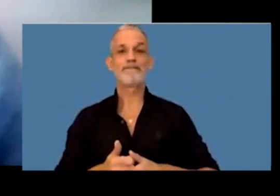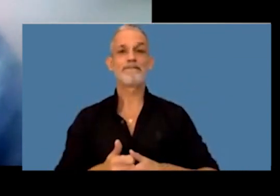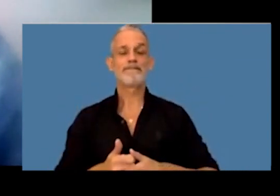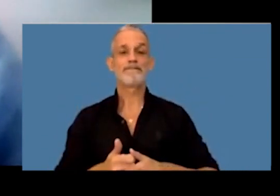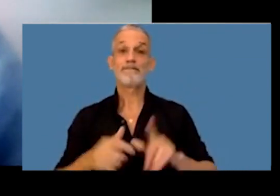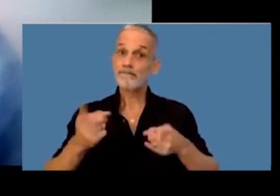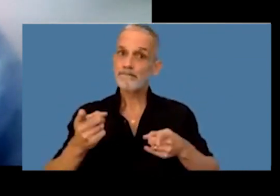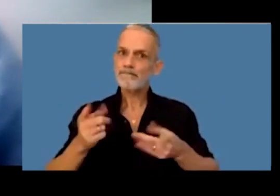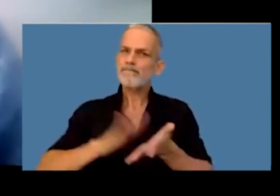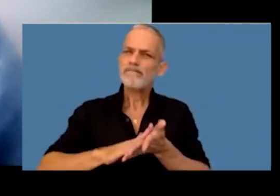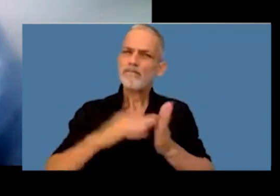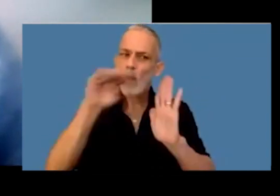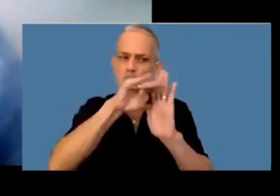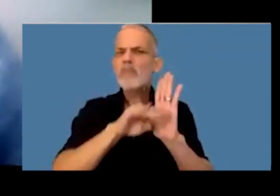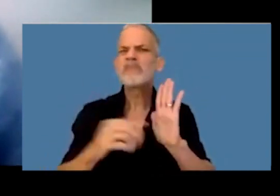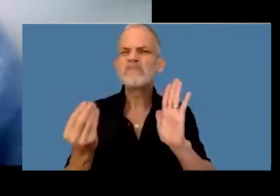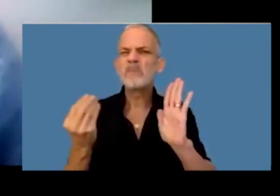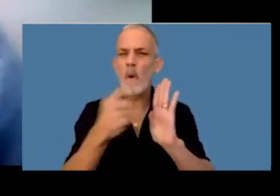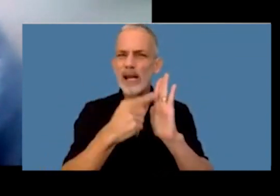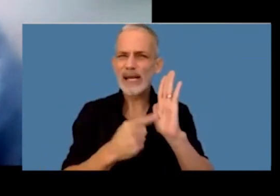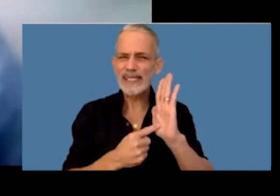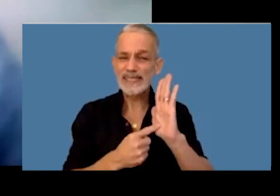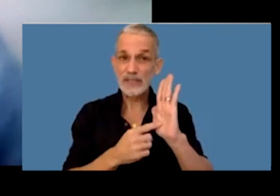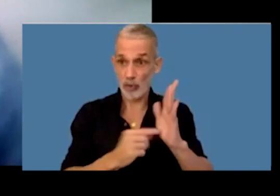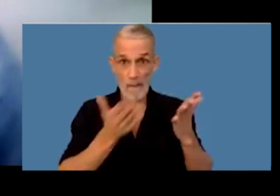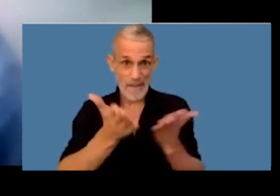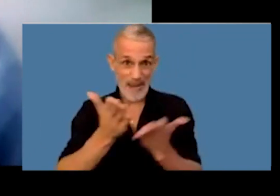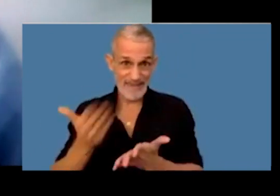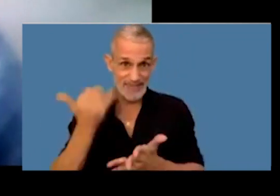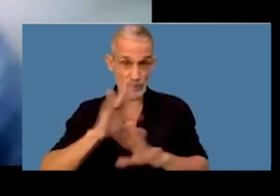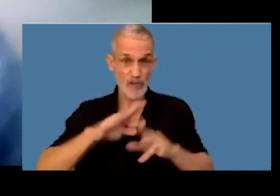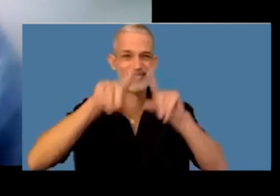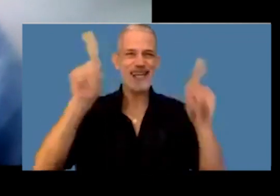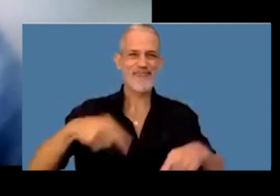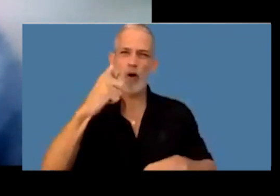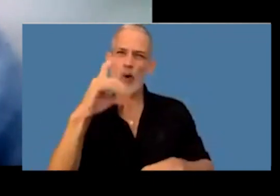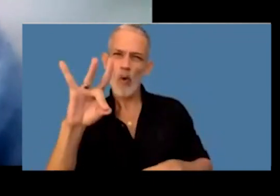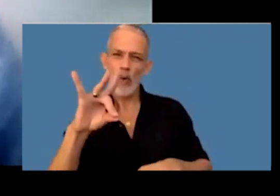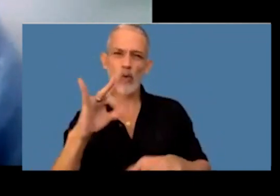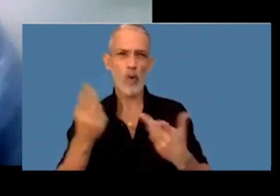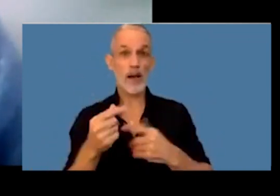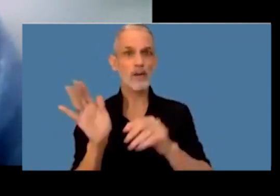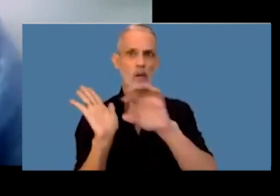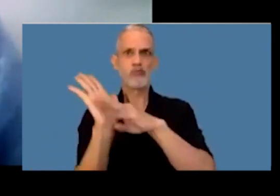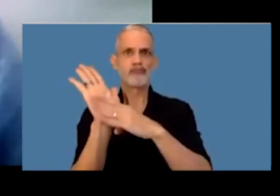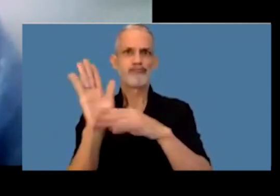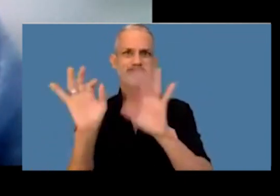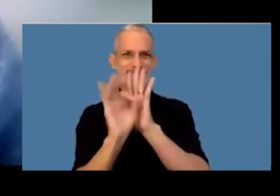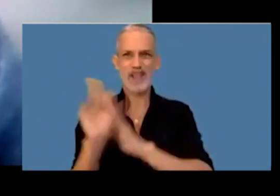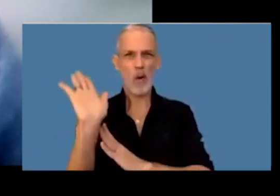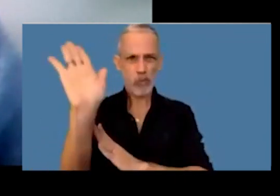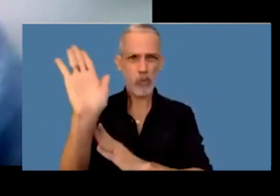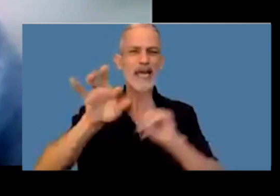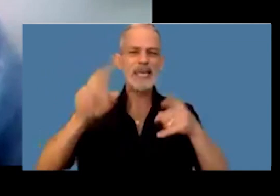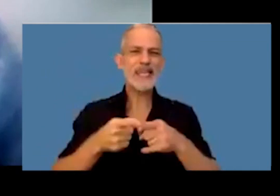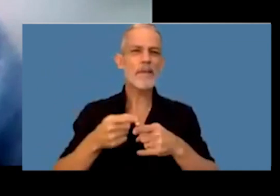los requisitos, yo ahí le comenté algunos de los beneficios que tiene el certificado único de discapacidad, como es el símbolo y como también lo es la franquicia del